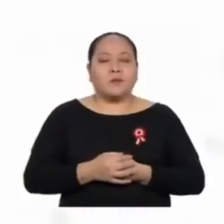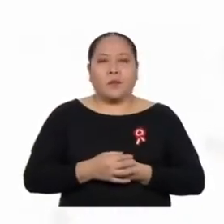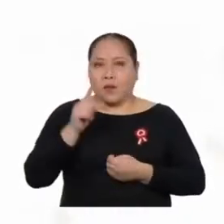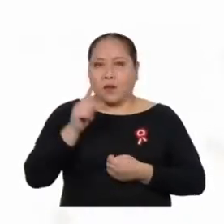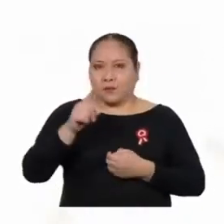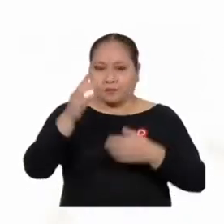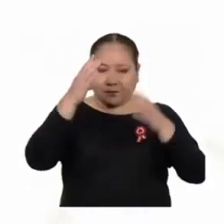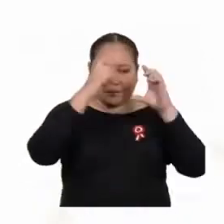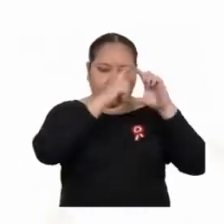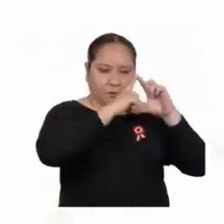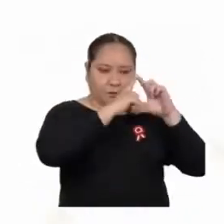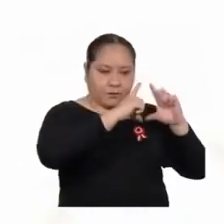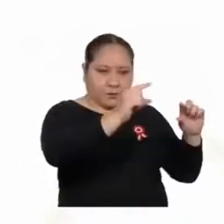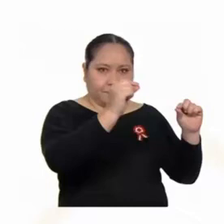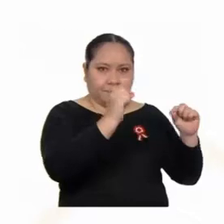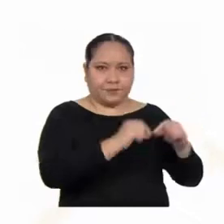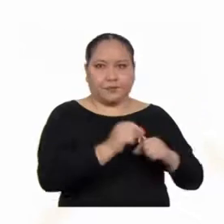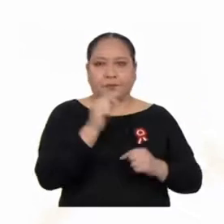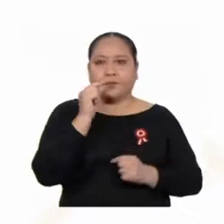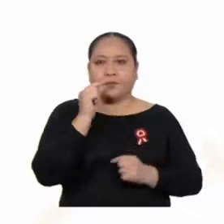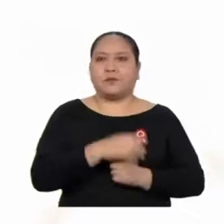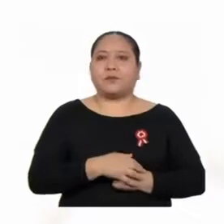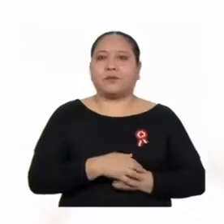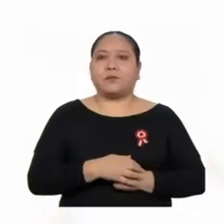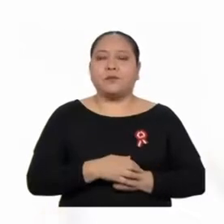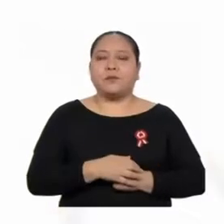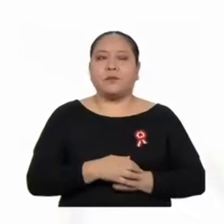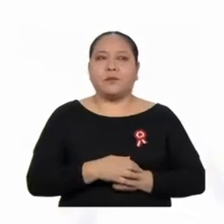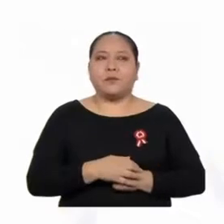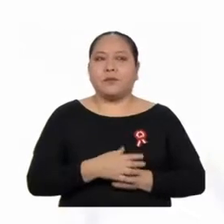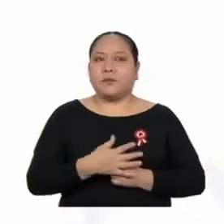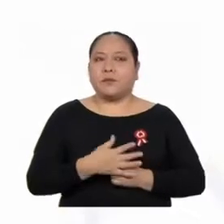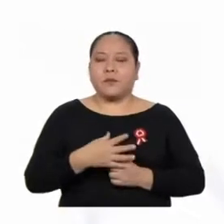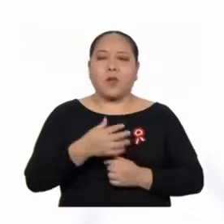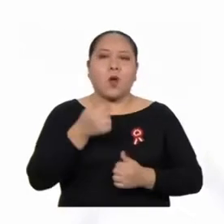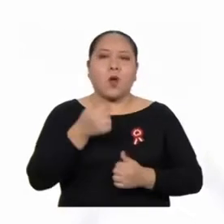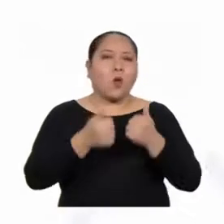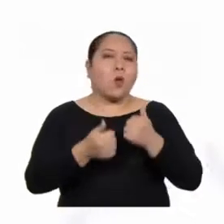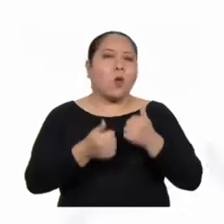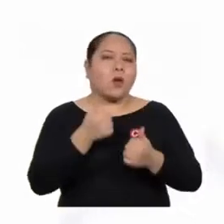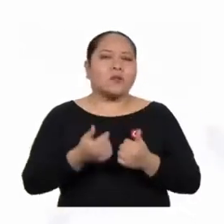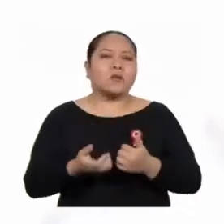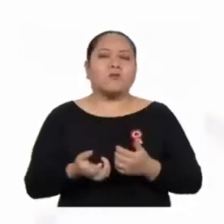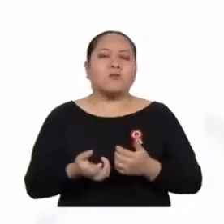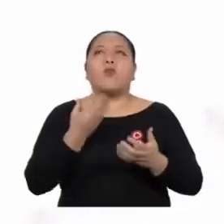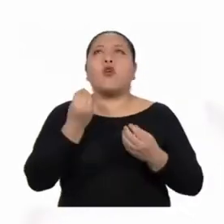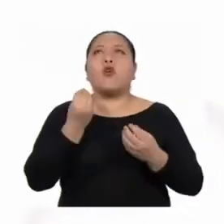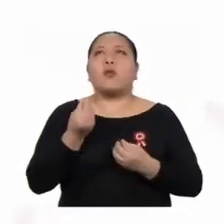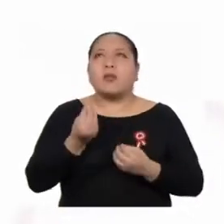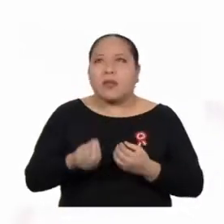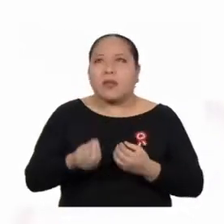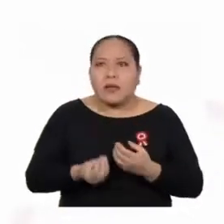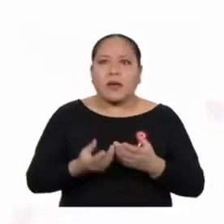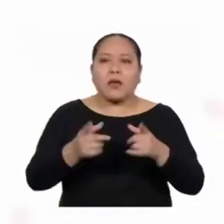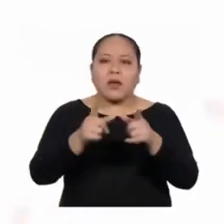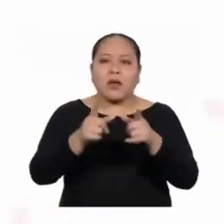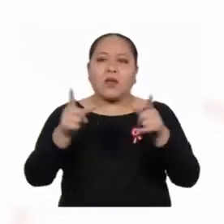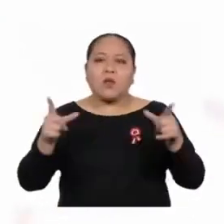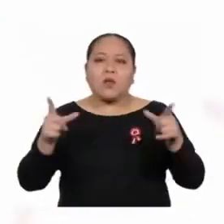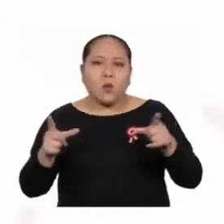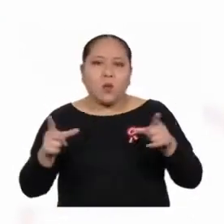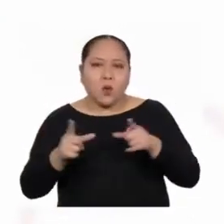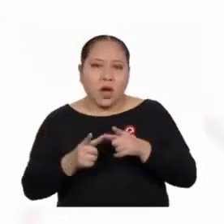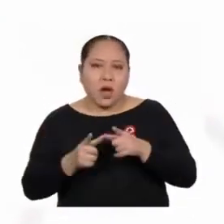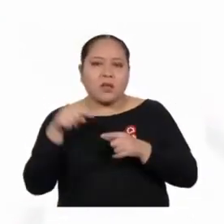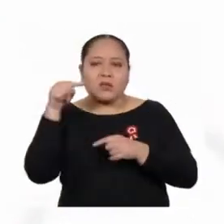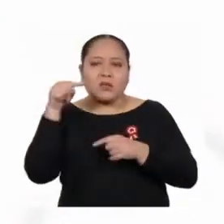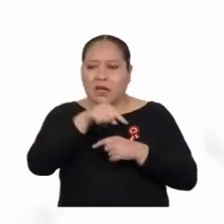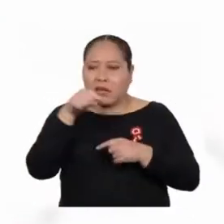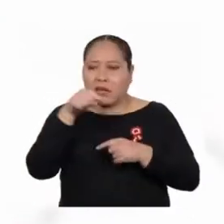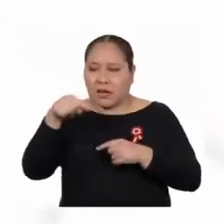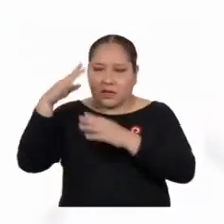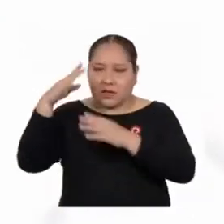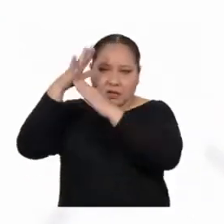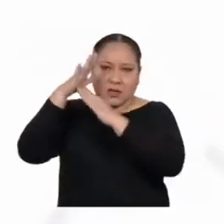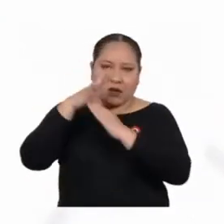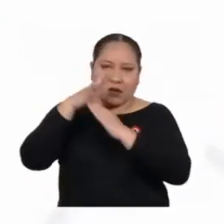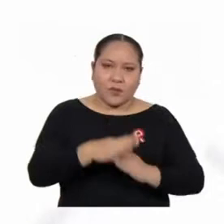Párrafo 2. Subtema. Causas y lugares donde ocurren situaciones de discriminación